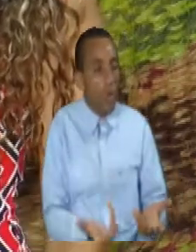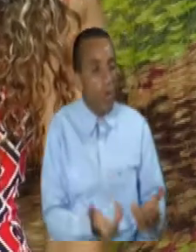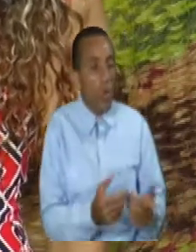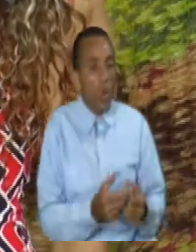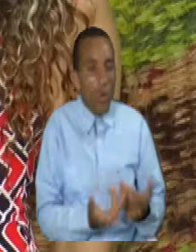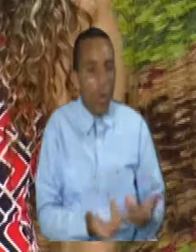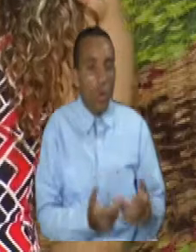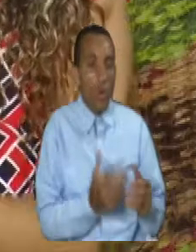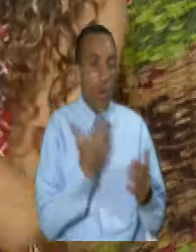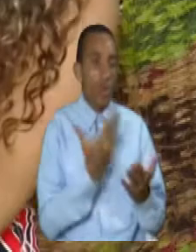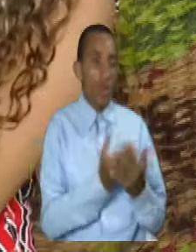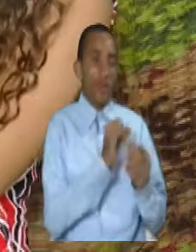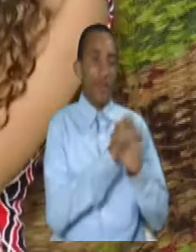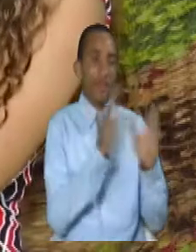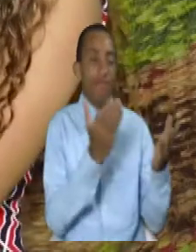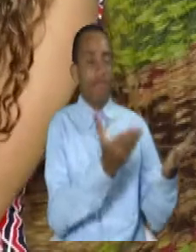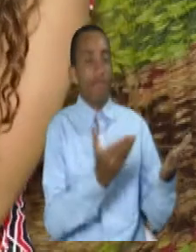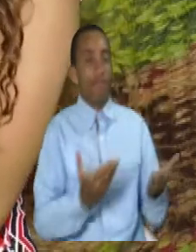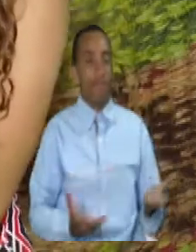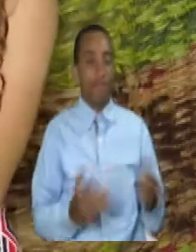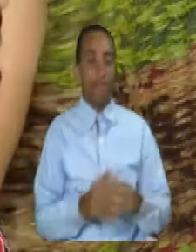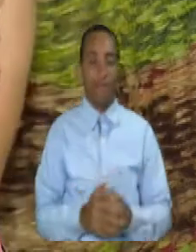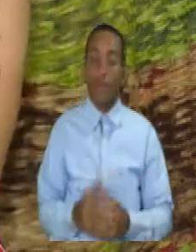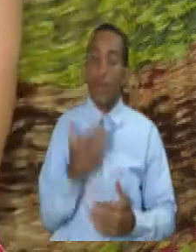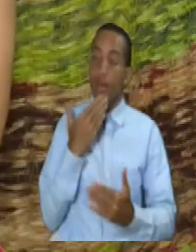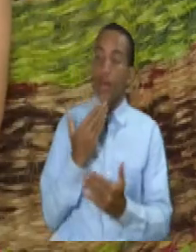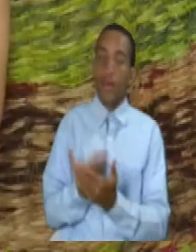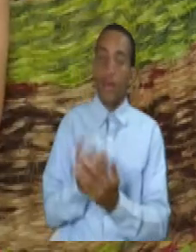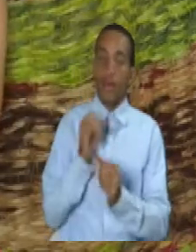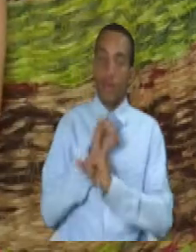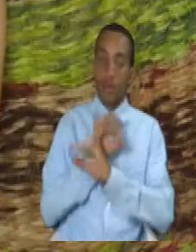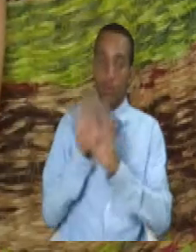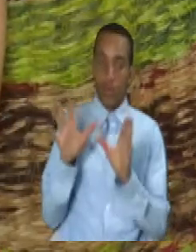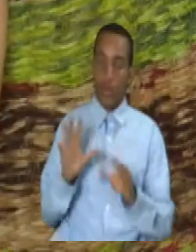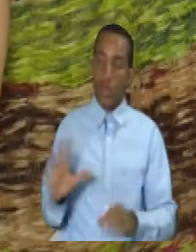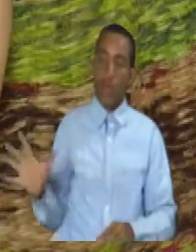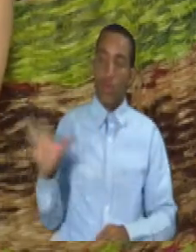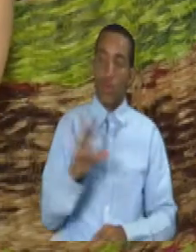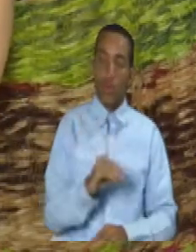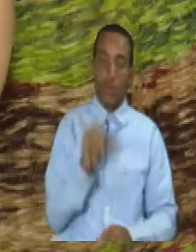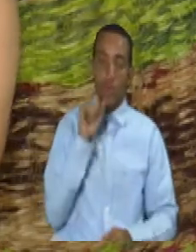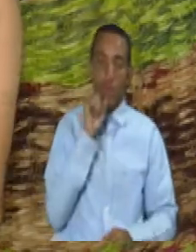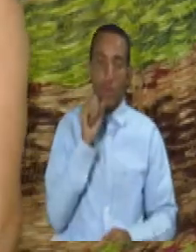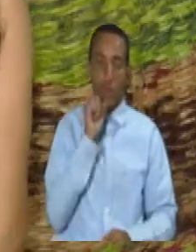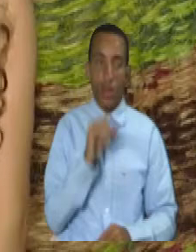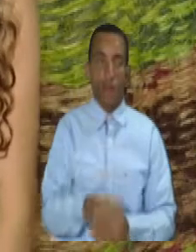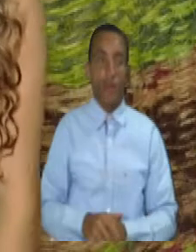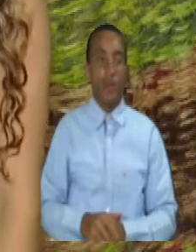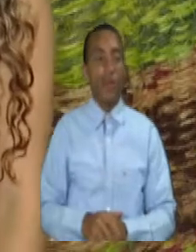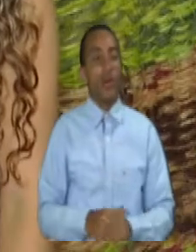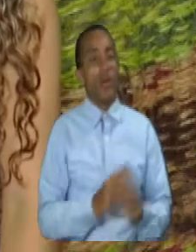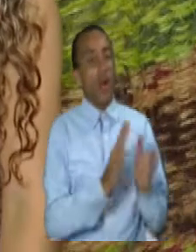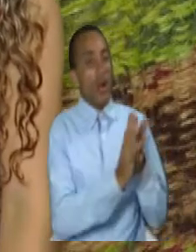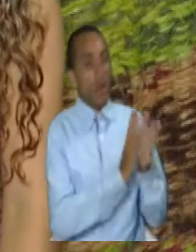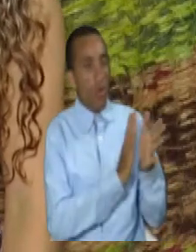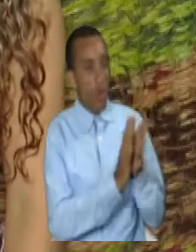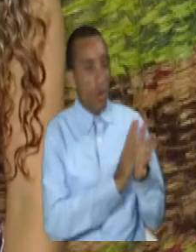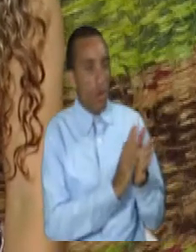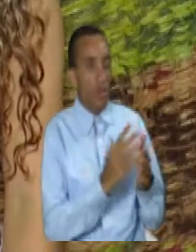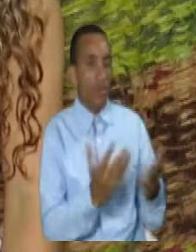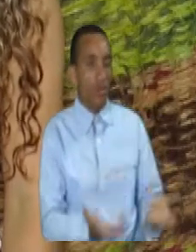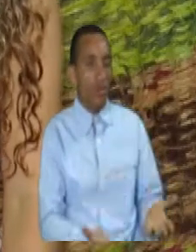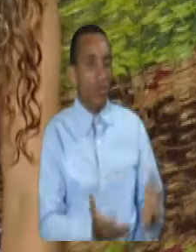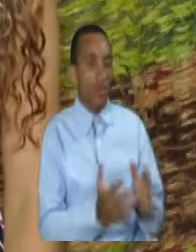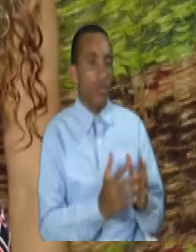y bienvenida en casa. Muchas gracias, Jennifer. Muy buenos días a todos los barranqueños. Bueno, Caroline, cuéntanos un poquito acerca